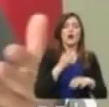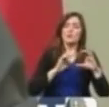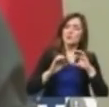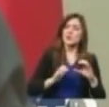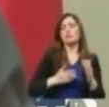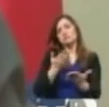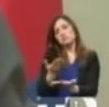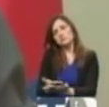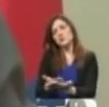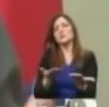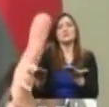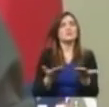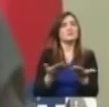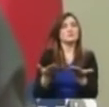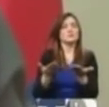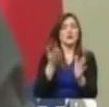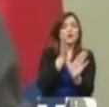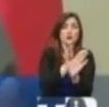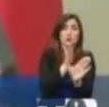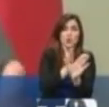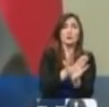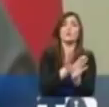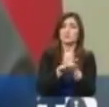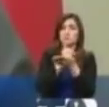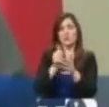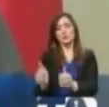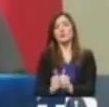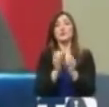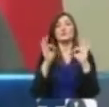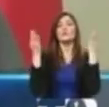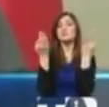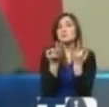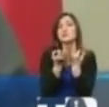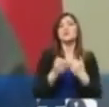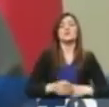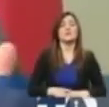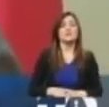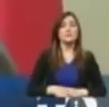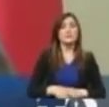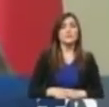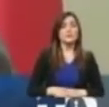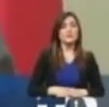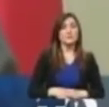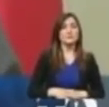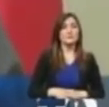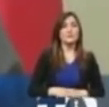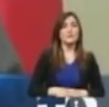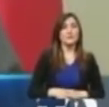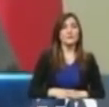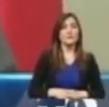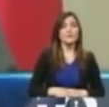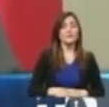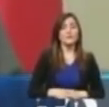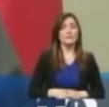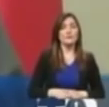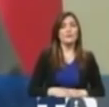Para ofrecerle igual nuestros servicios de psicología, nuestros servicios de acompañamiento familiar en estos procesos, y también le estamos ofreciendo, ella